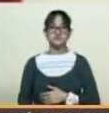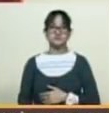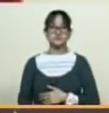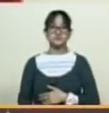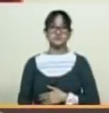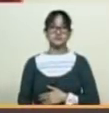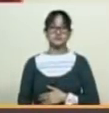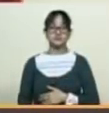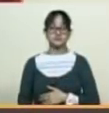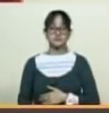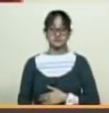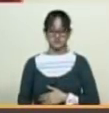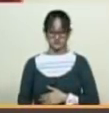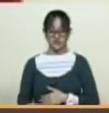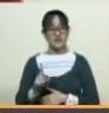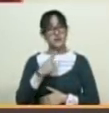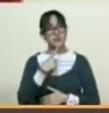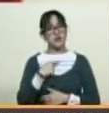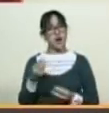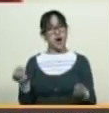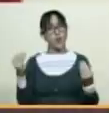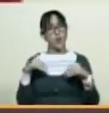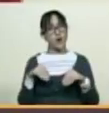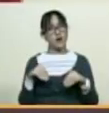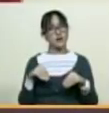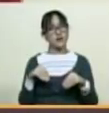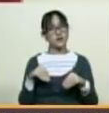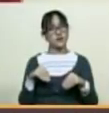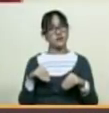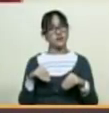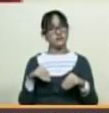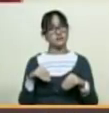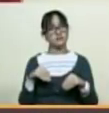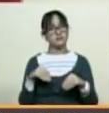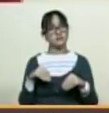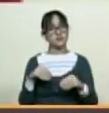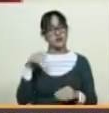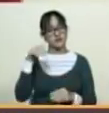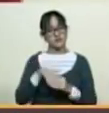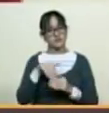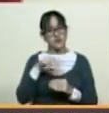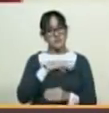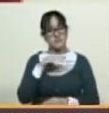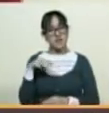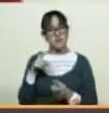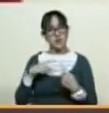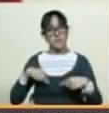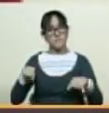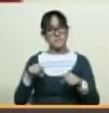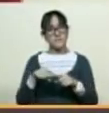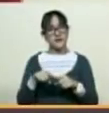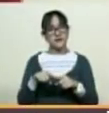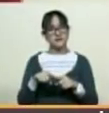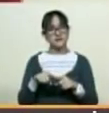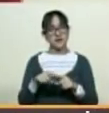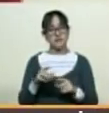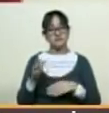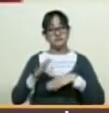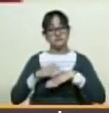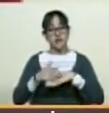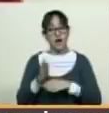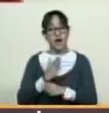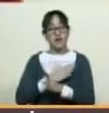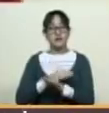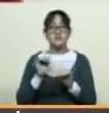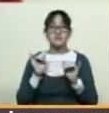También nos dijeron que en estos acuerdos que se realizará el oportuno sorteo de los miembros de mesa con la adecuada notificación